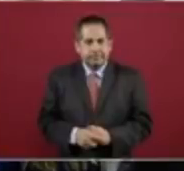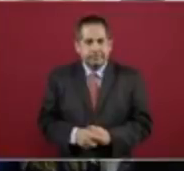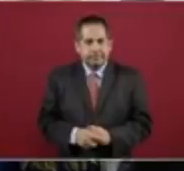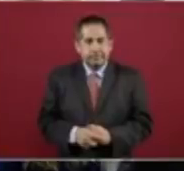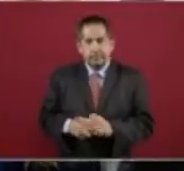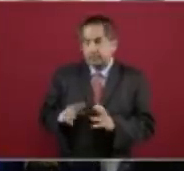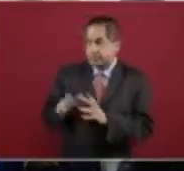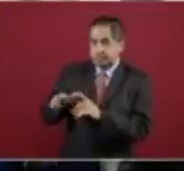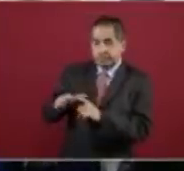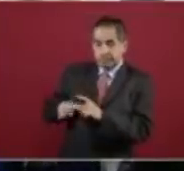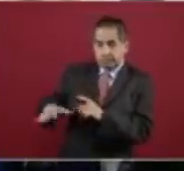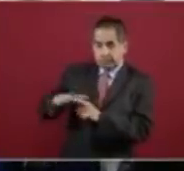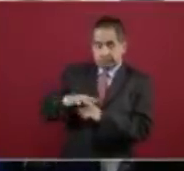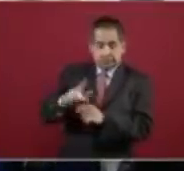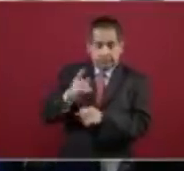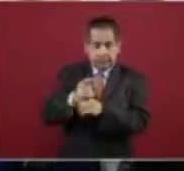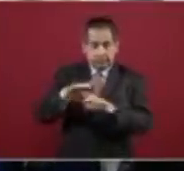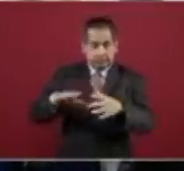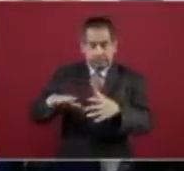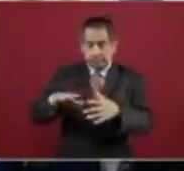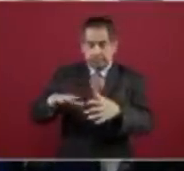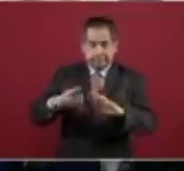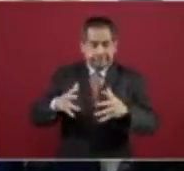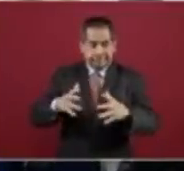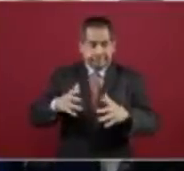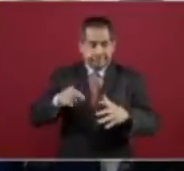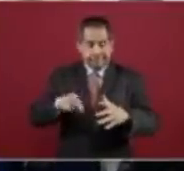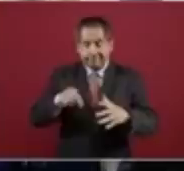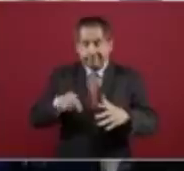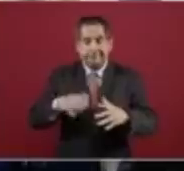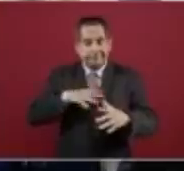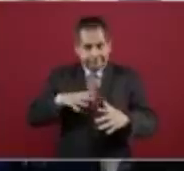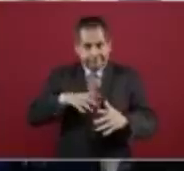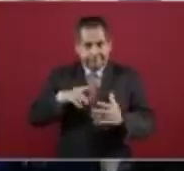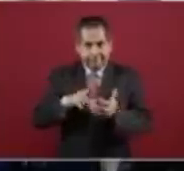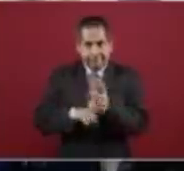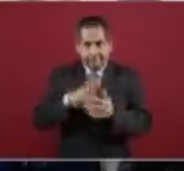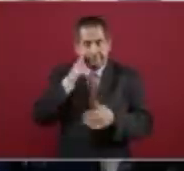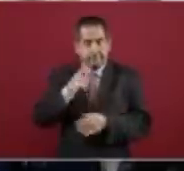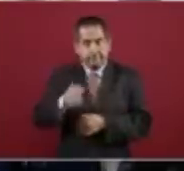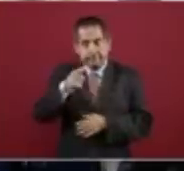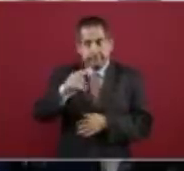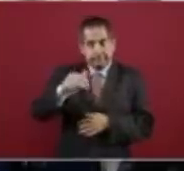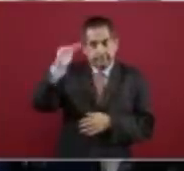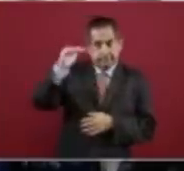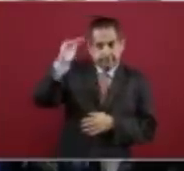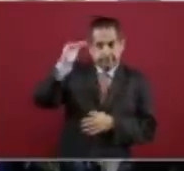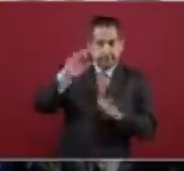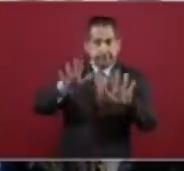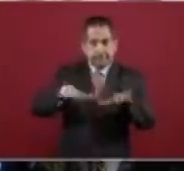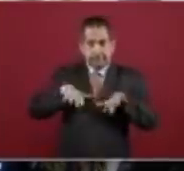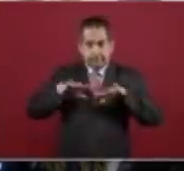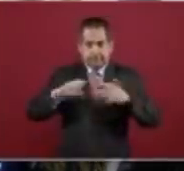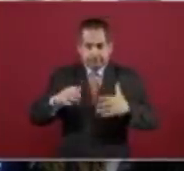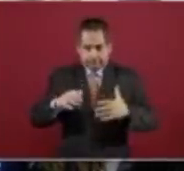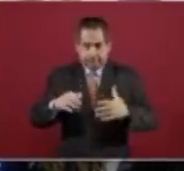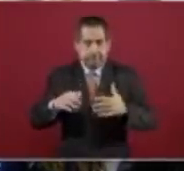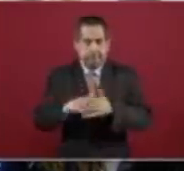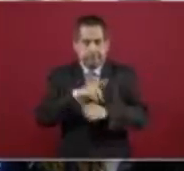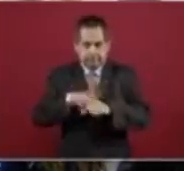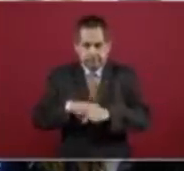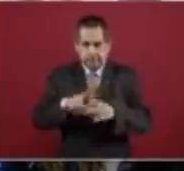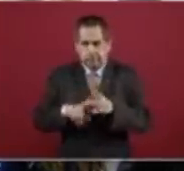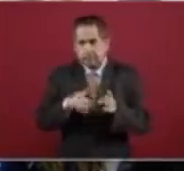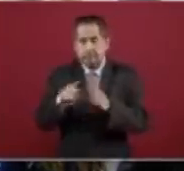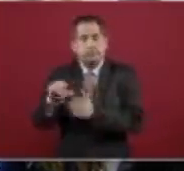Esta es la zona de la primera sección. Aquí tenemos, obviamente, en la parte de arriba el Auditorio Nacional y el Centro Cultural del Bosque, y esta